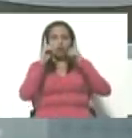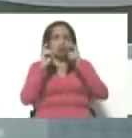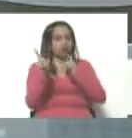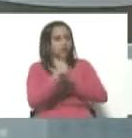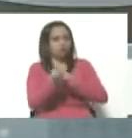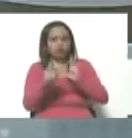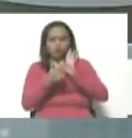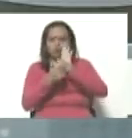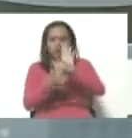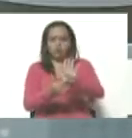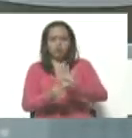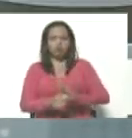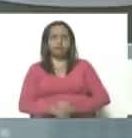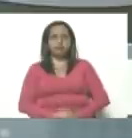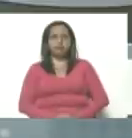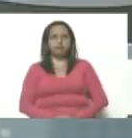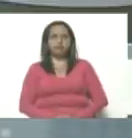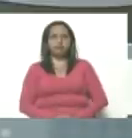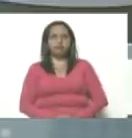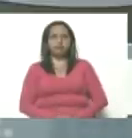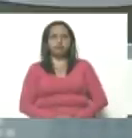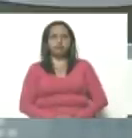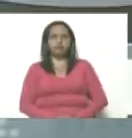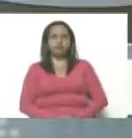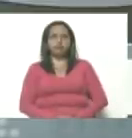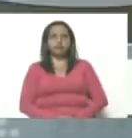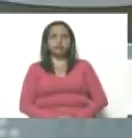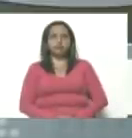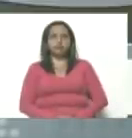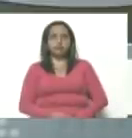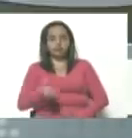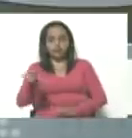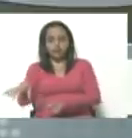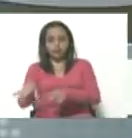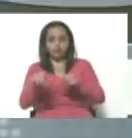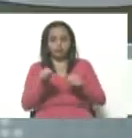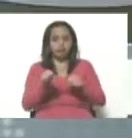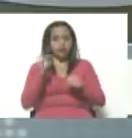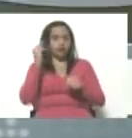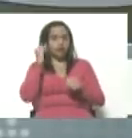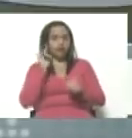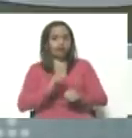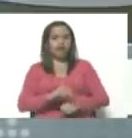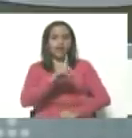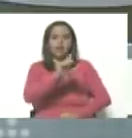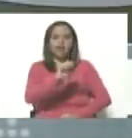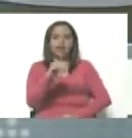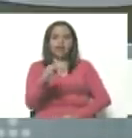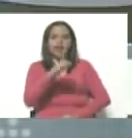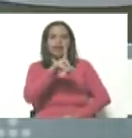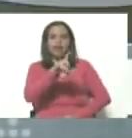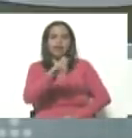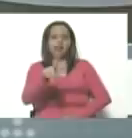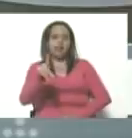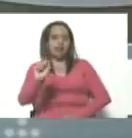voy a mostrar, con esta mujer, La Lela.